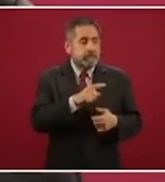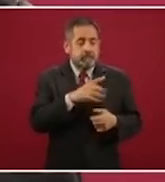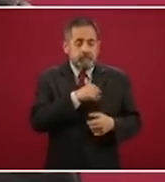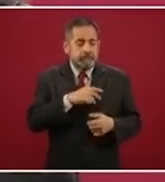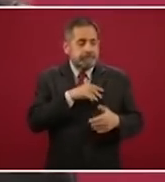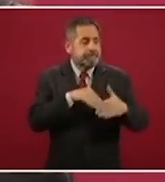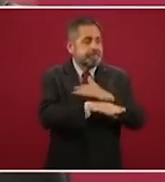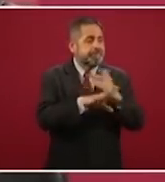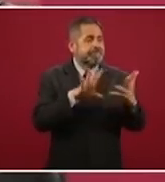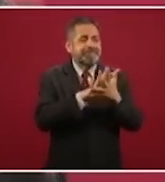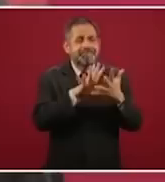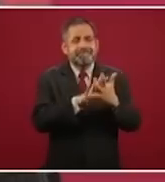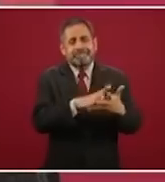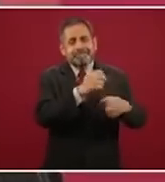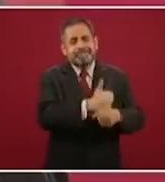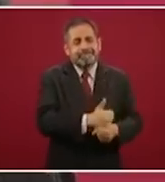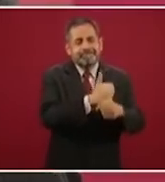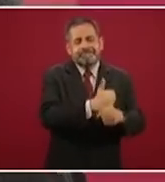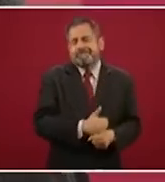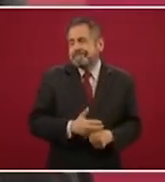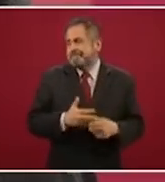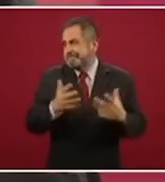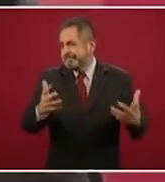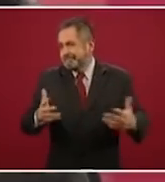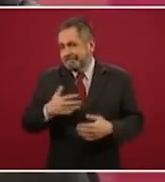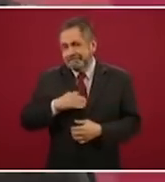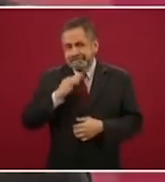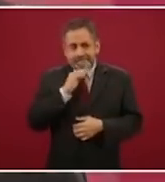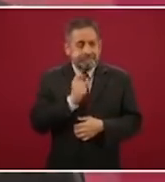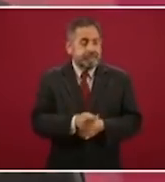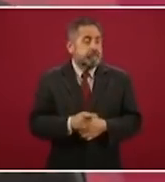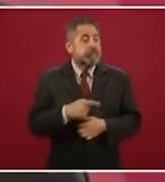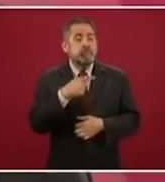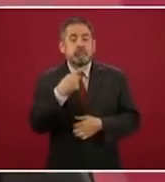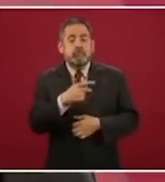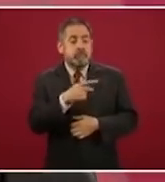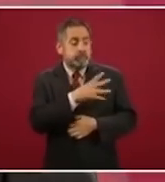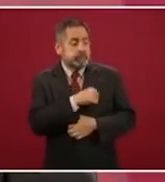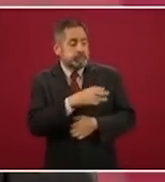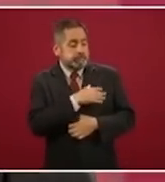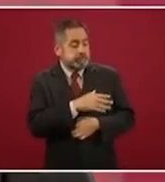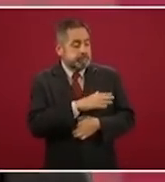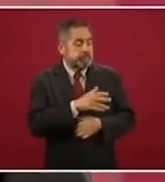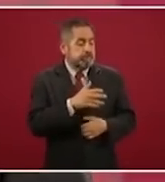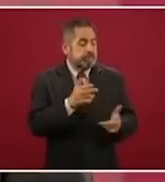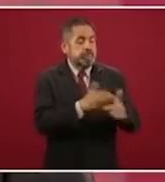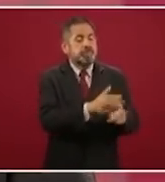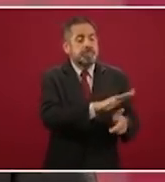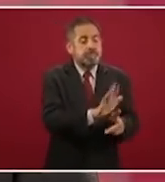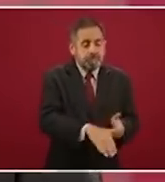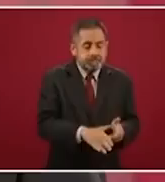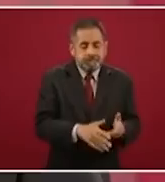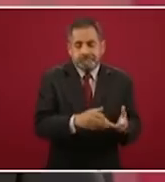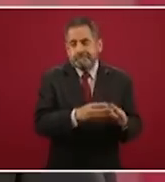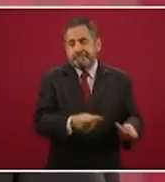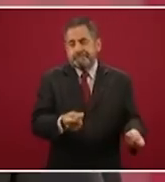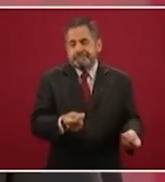cárceles, las mamás que pierden a sus hijos porque